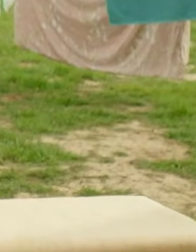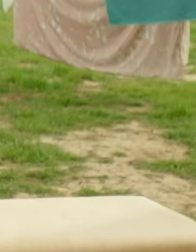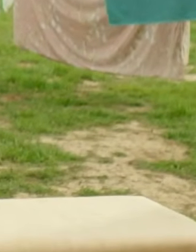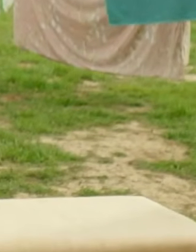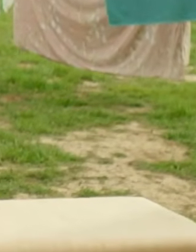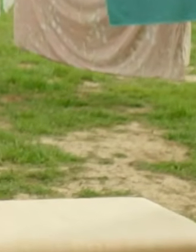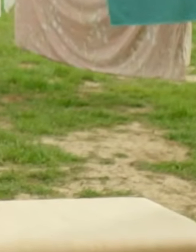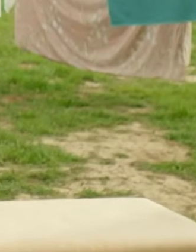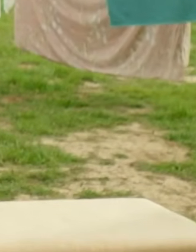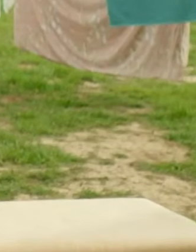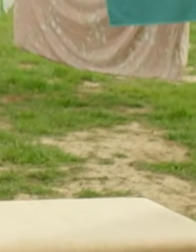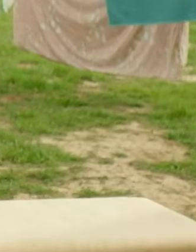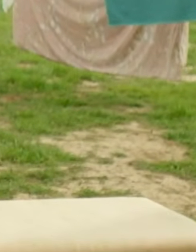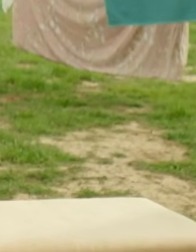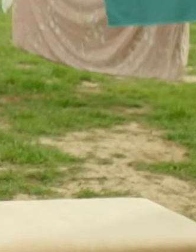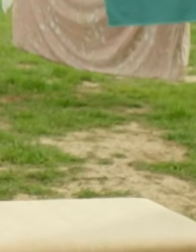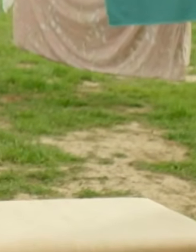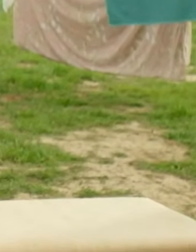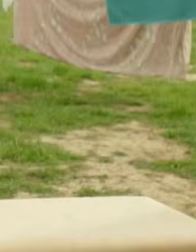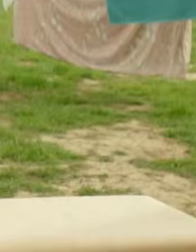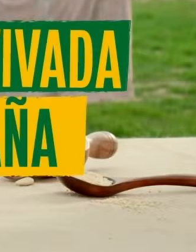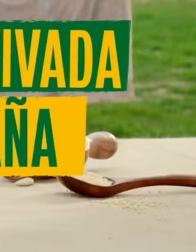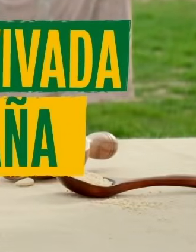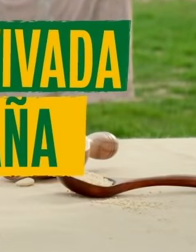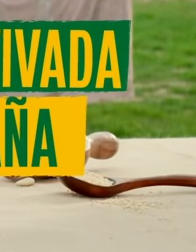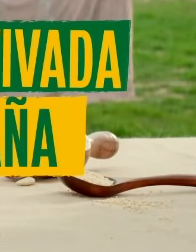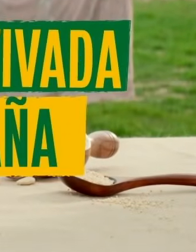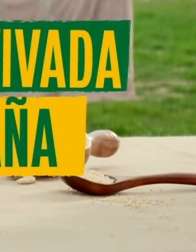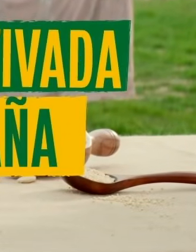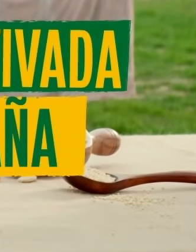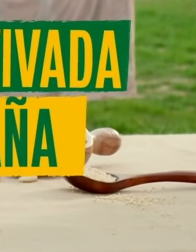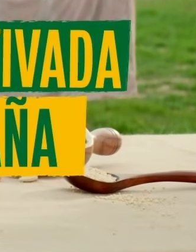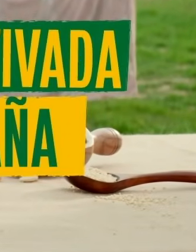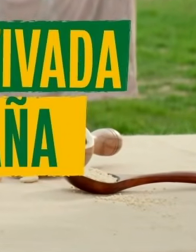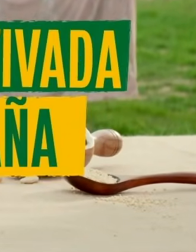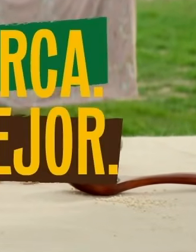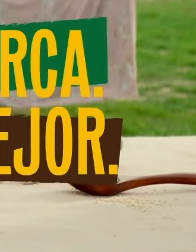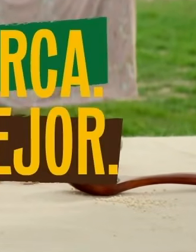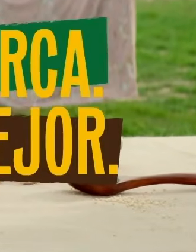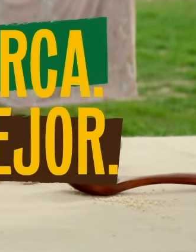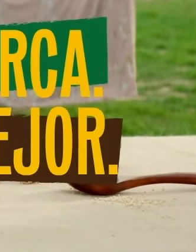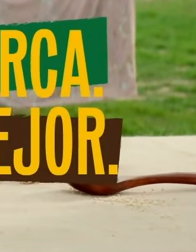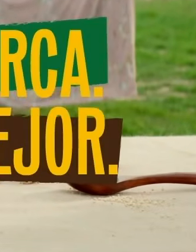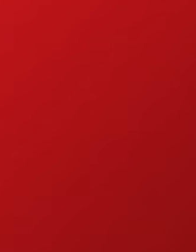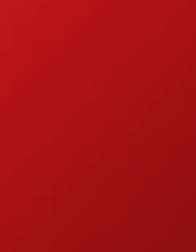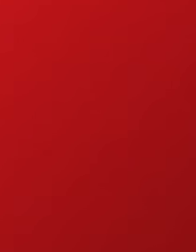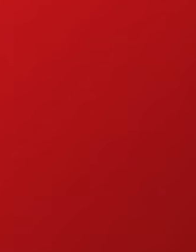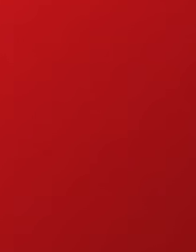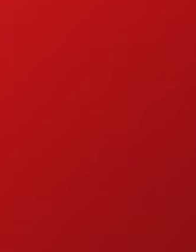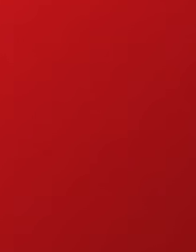esto. Y esto. ¿Y esto? Vivesoy, 100% cultivada en España. Más cerca sabe